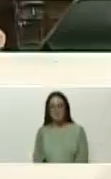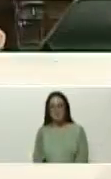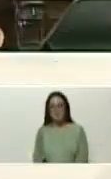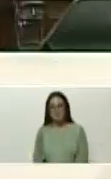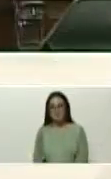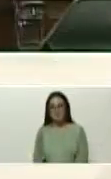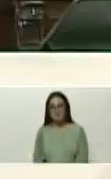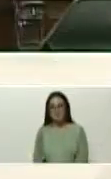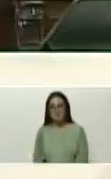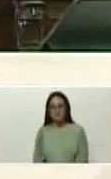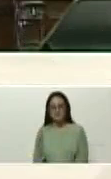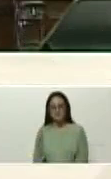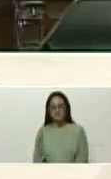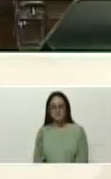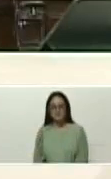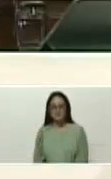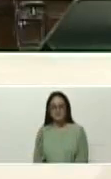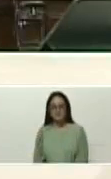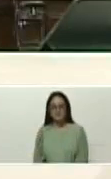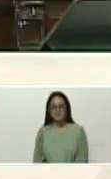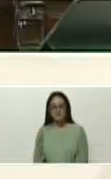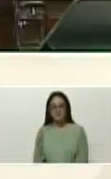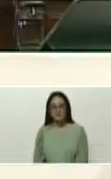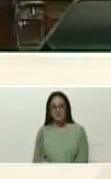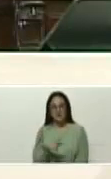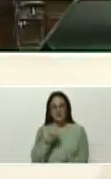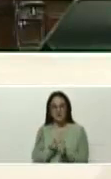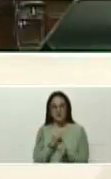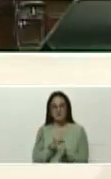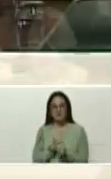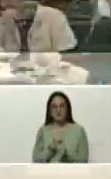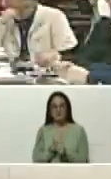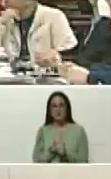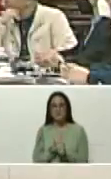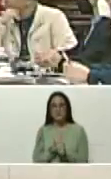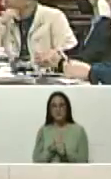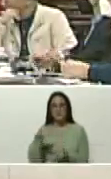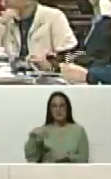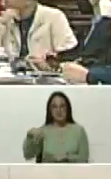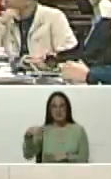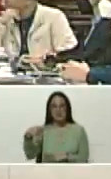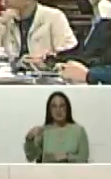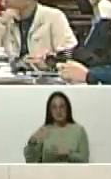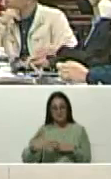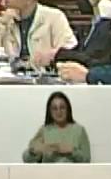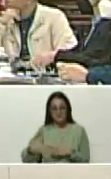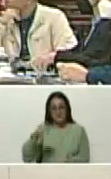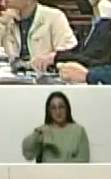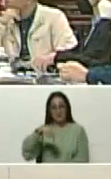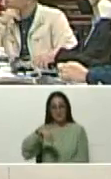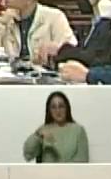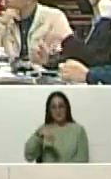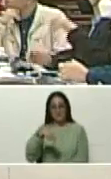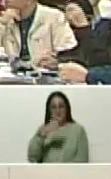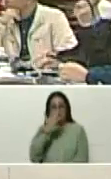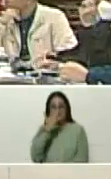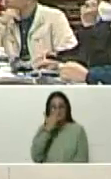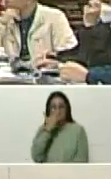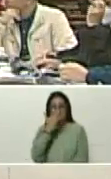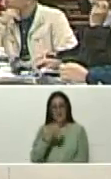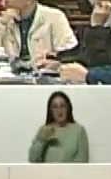para nosotros, esta jornada de trabajo y las jornadas que vienen a partir de esta, tiene una